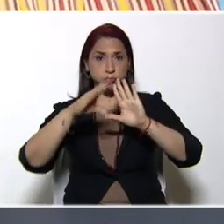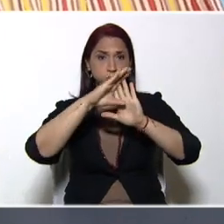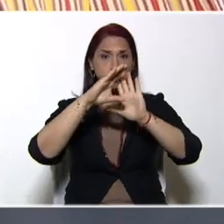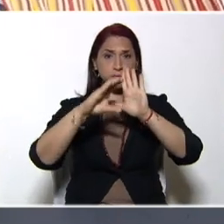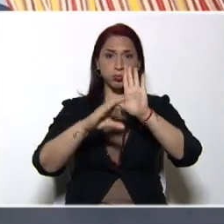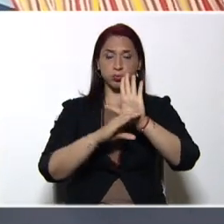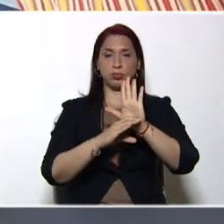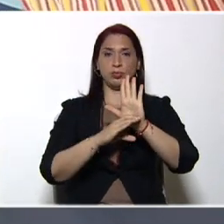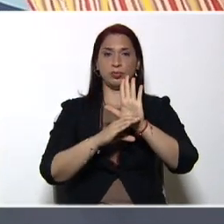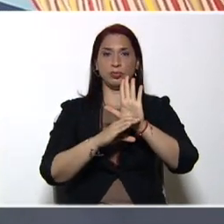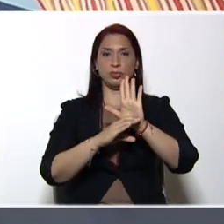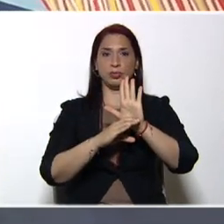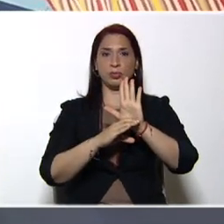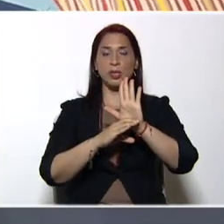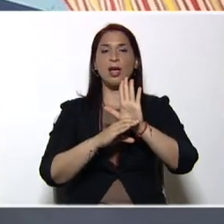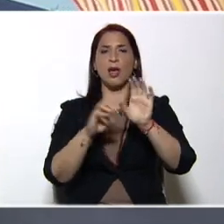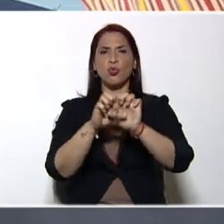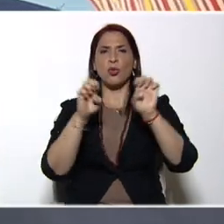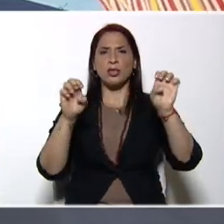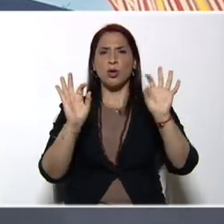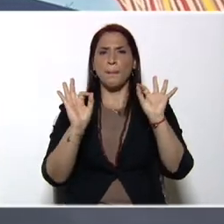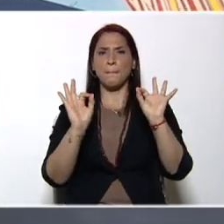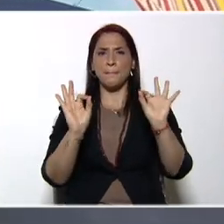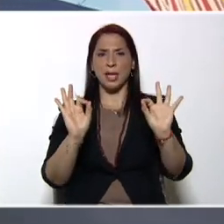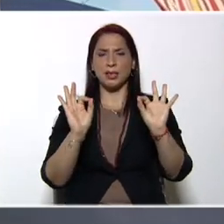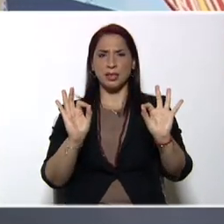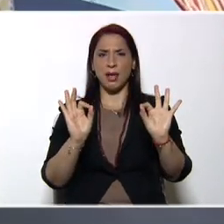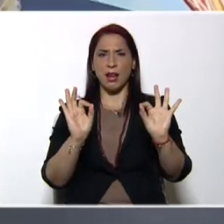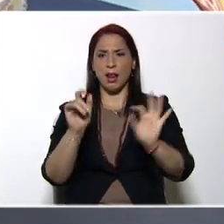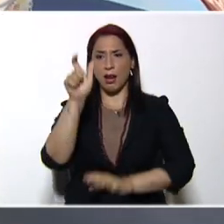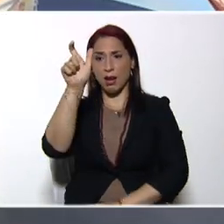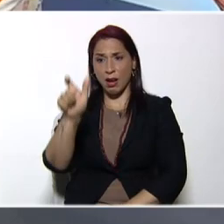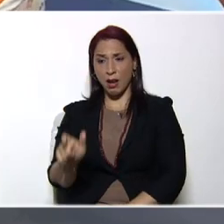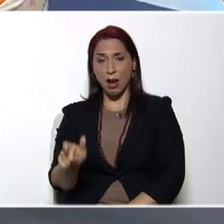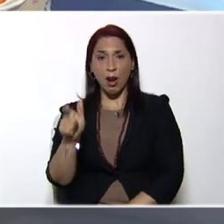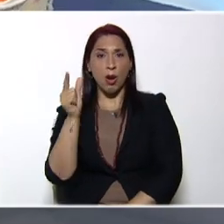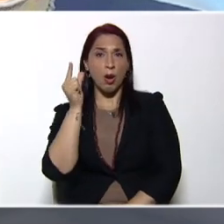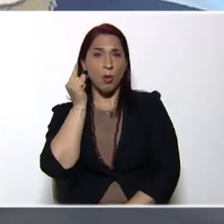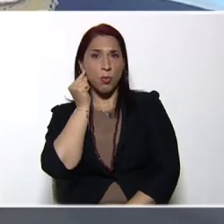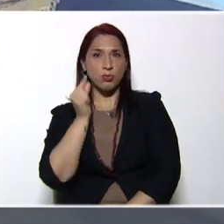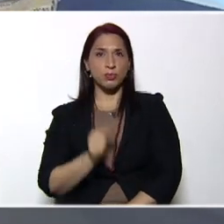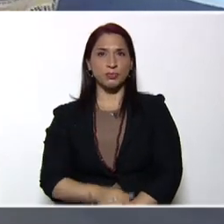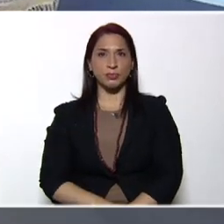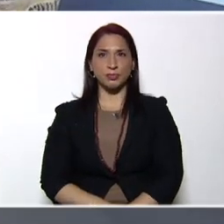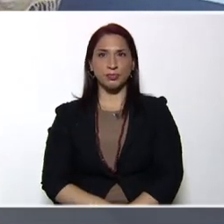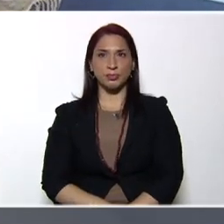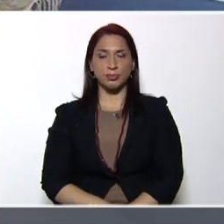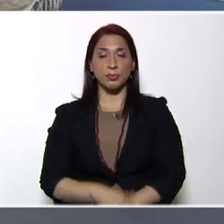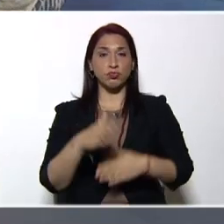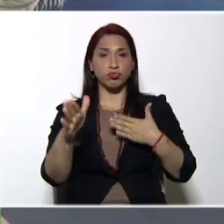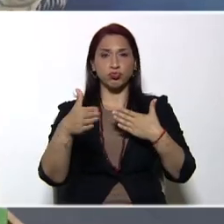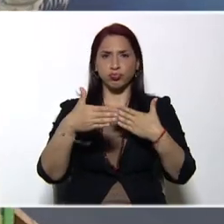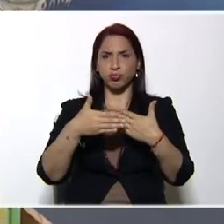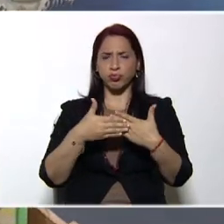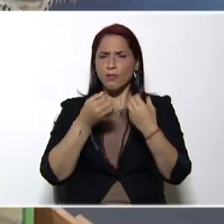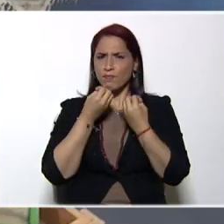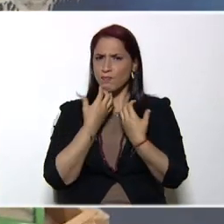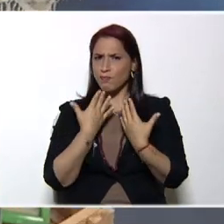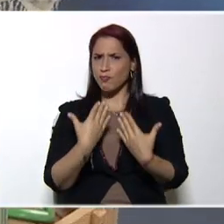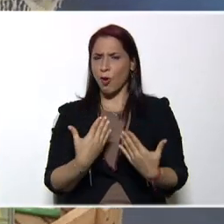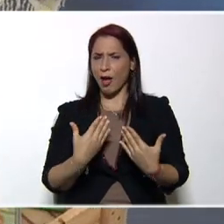de la modalidad de educación especial nos la dará la profesora Eliseti de Gubella. Y para cerrar con broche de